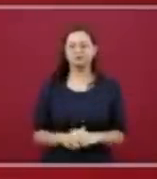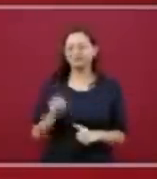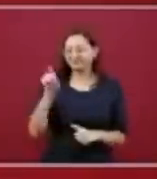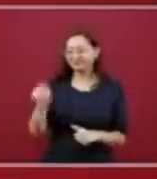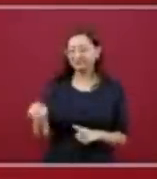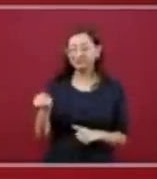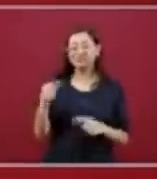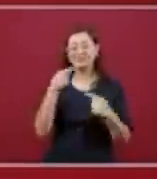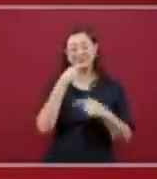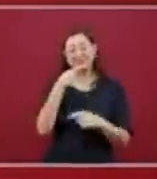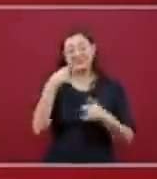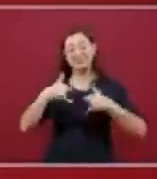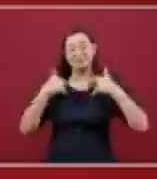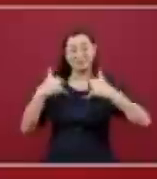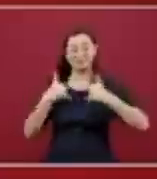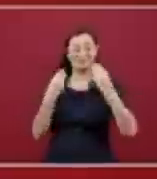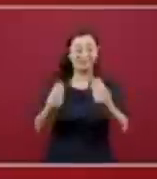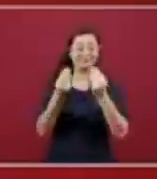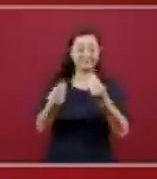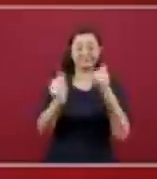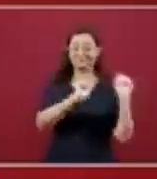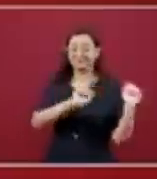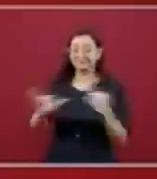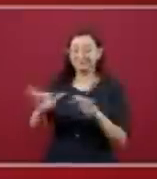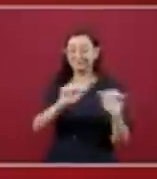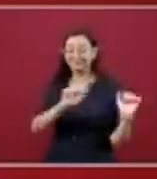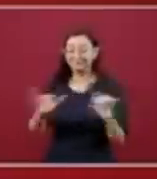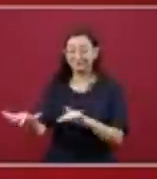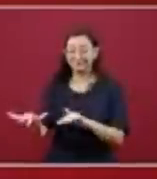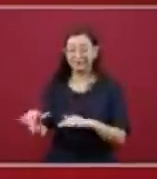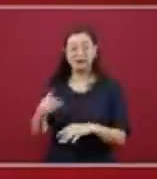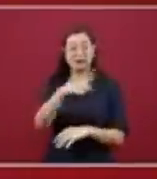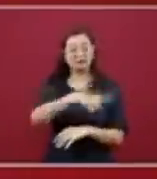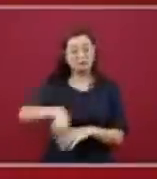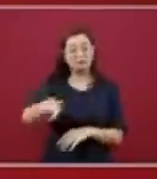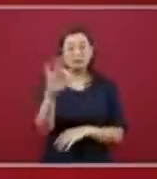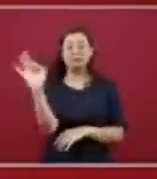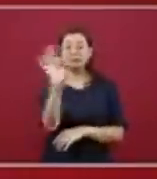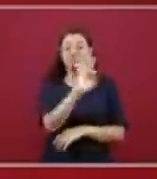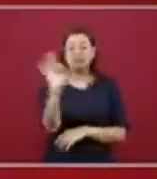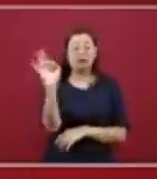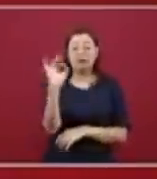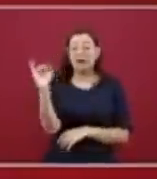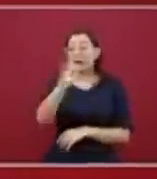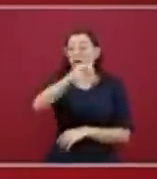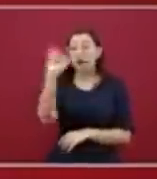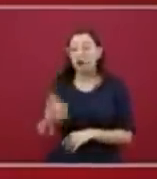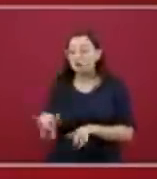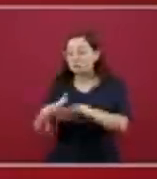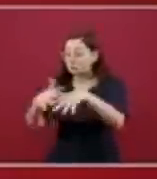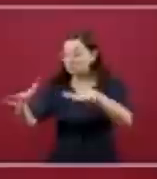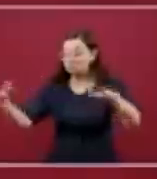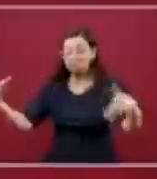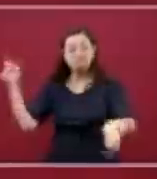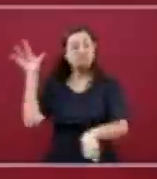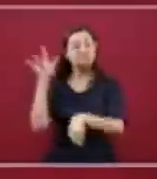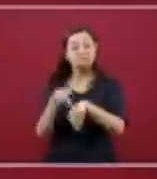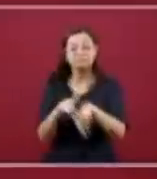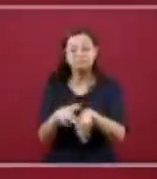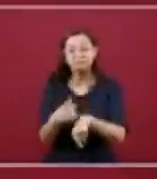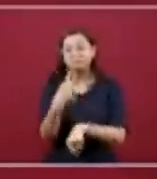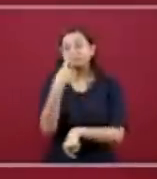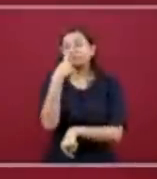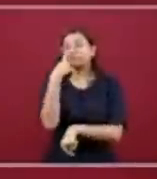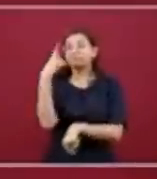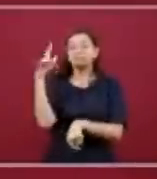y jóvenes, aquellos jóvenes que sus ojos jamás han visto el mar, no conocen su olor, no han